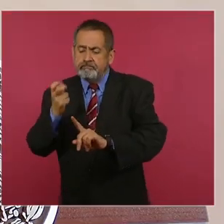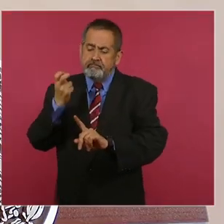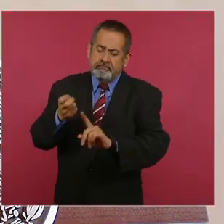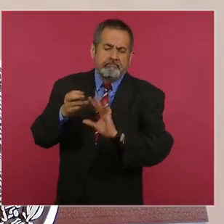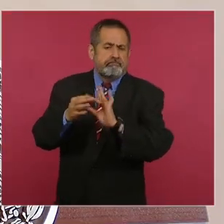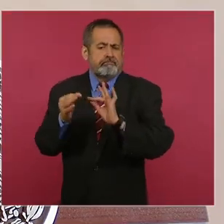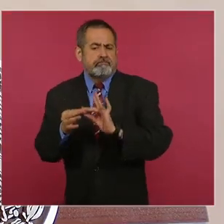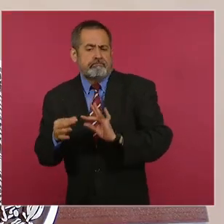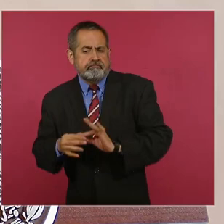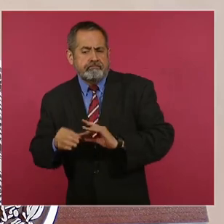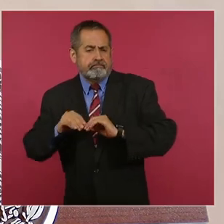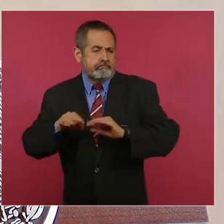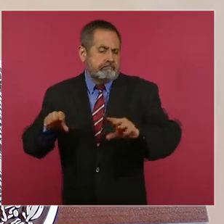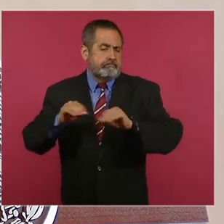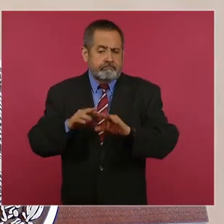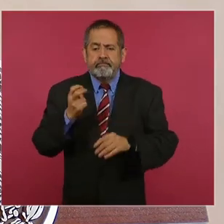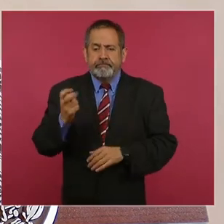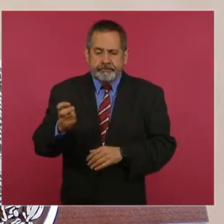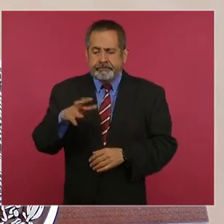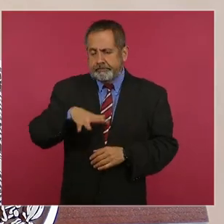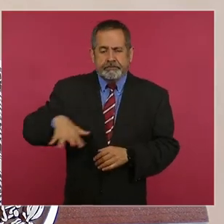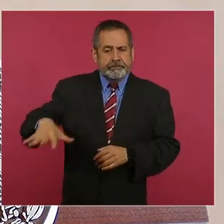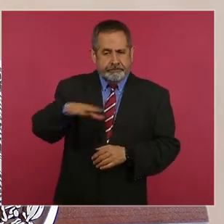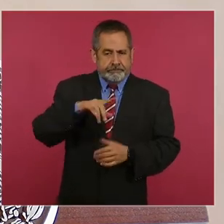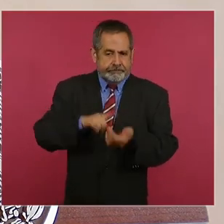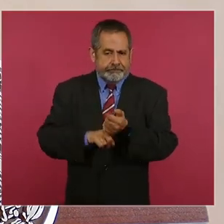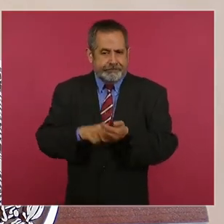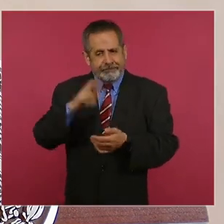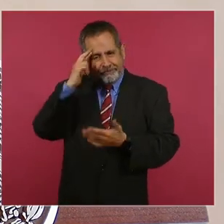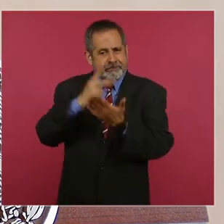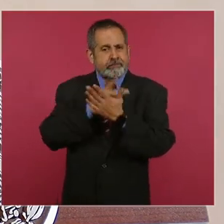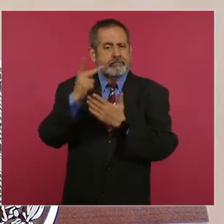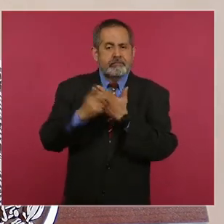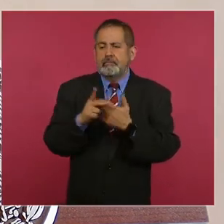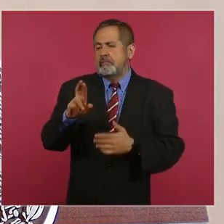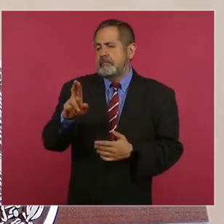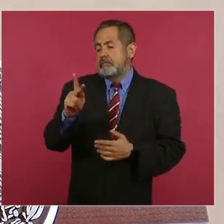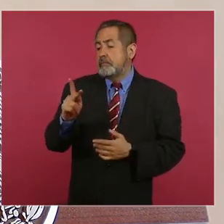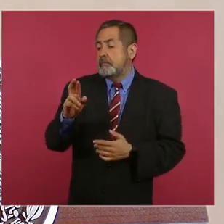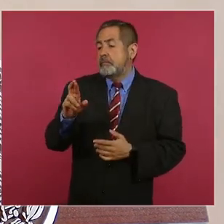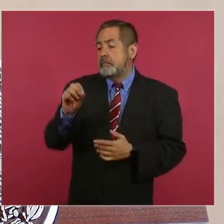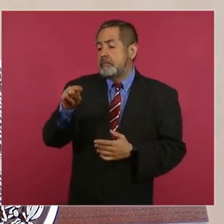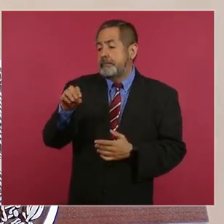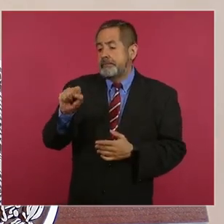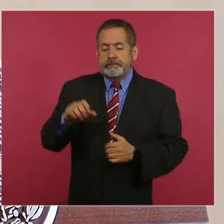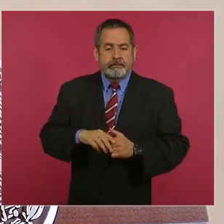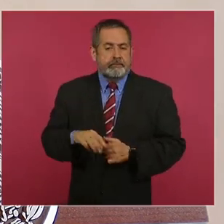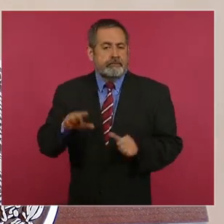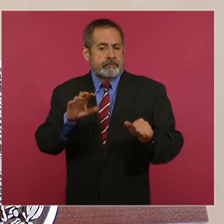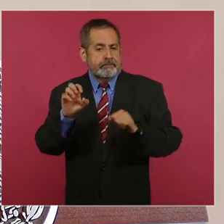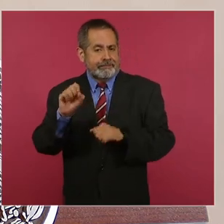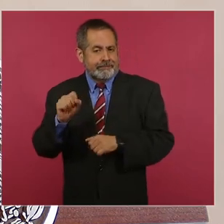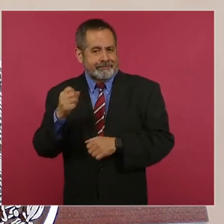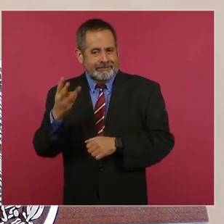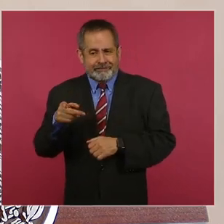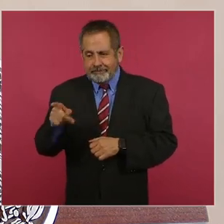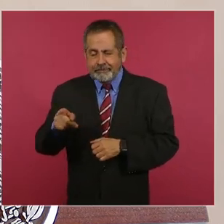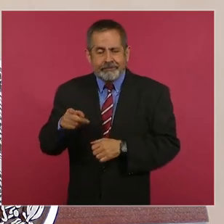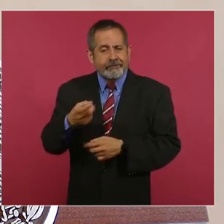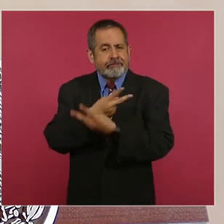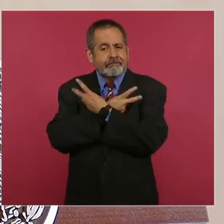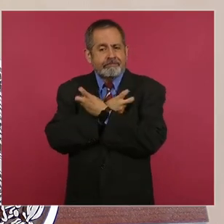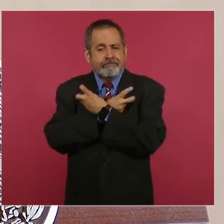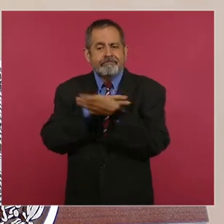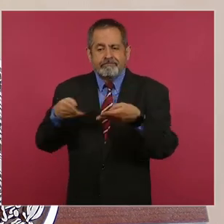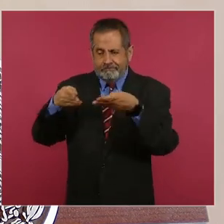arqueológicas atendidas en promesa. 666 enterramientos humanos, muchos de ellos con ofrendas